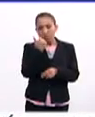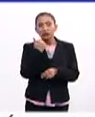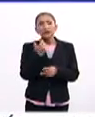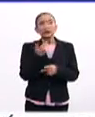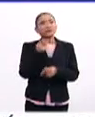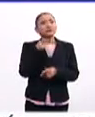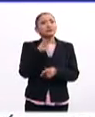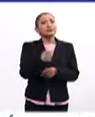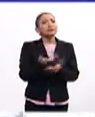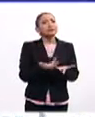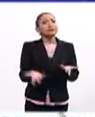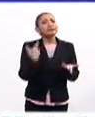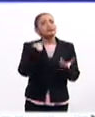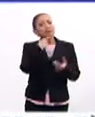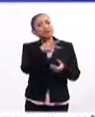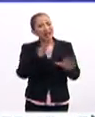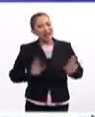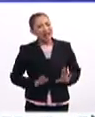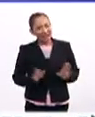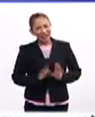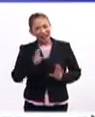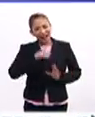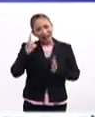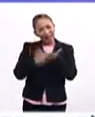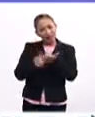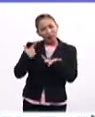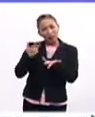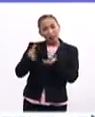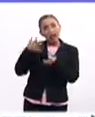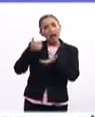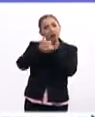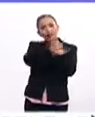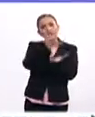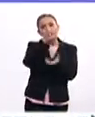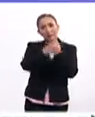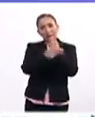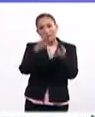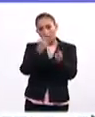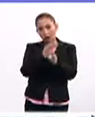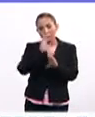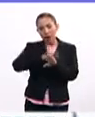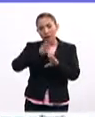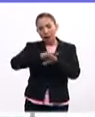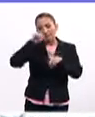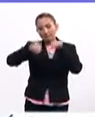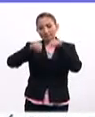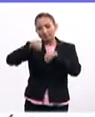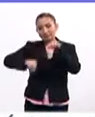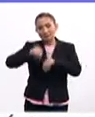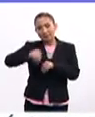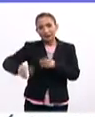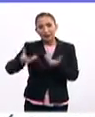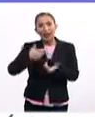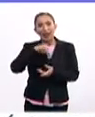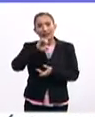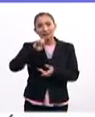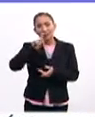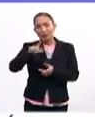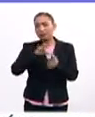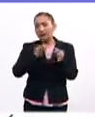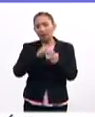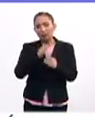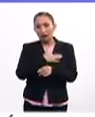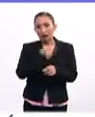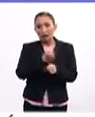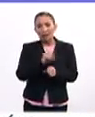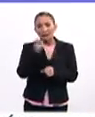nos ven, precisamente las características y los alcances de este tipo de materiales que cada vez se trabajan en la Secretaría de Educación Pública. Pues platíquenos,